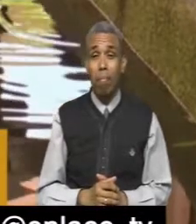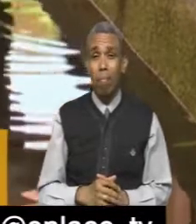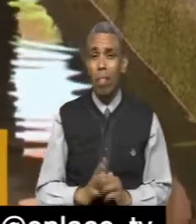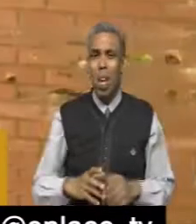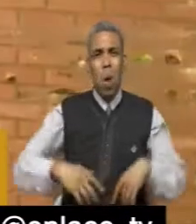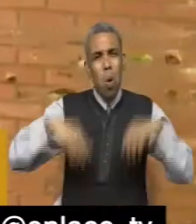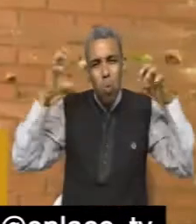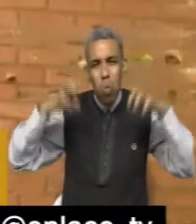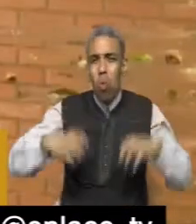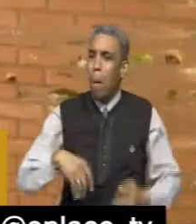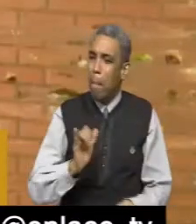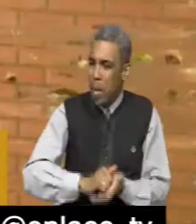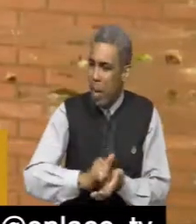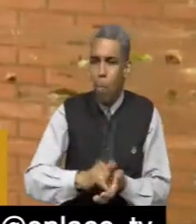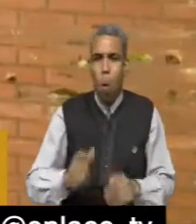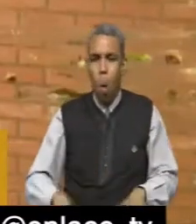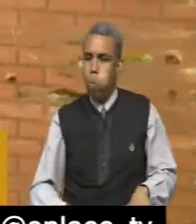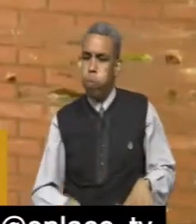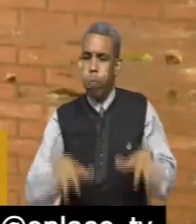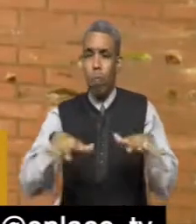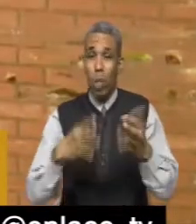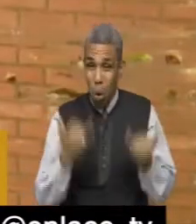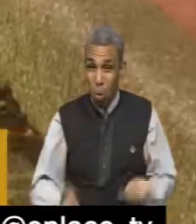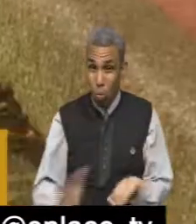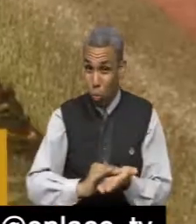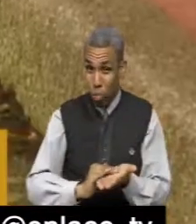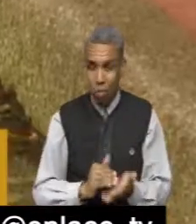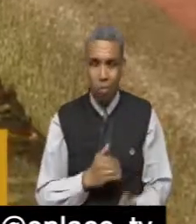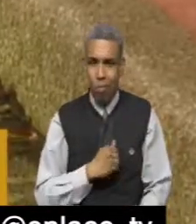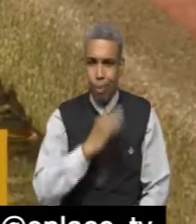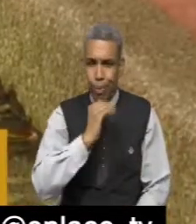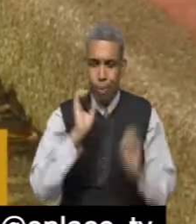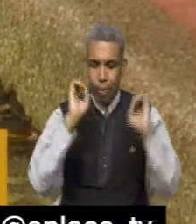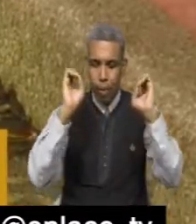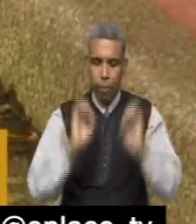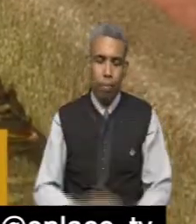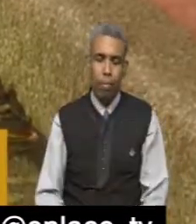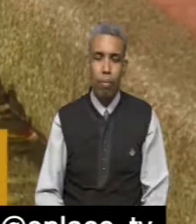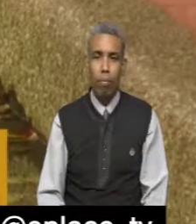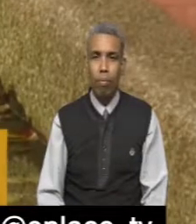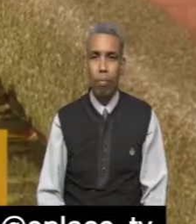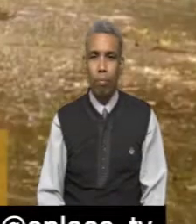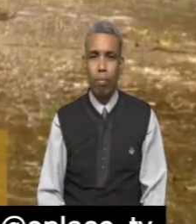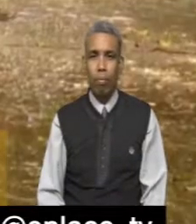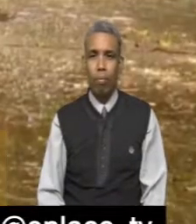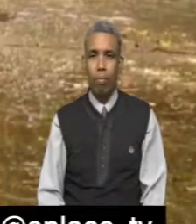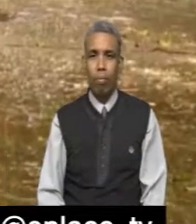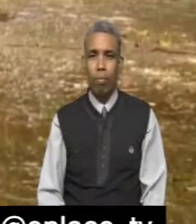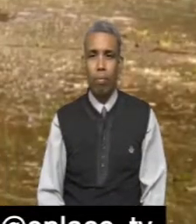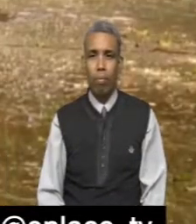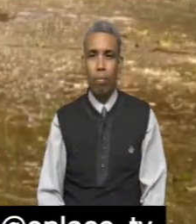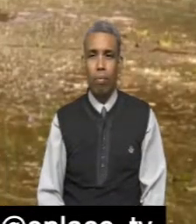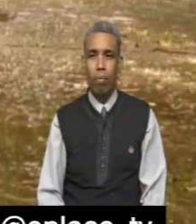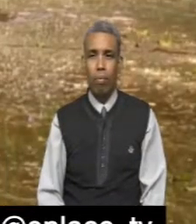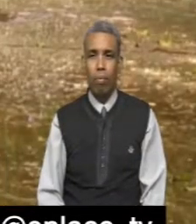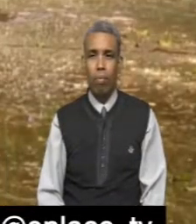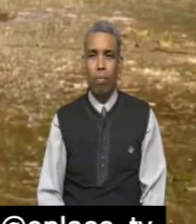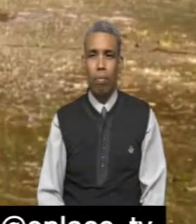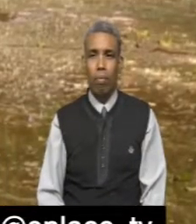que llueve y hasta el momento no se ha tomado correctivo alguno para que los alumnos de este plantel no se vean afectados como ha ocurrido este